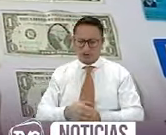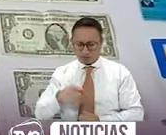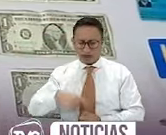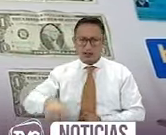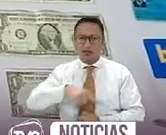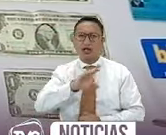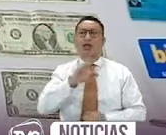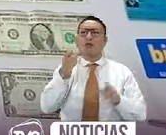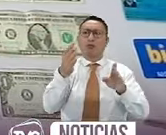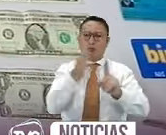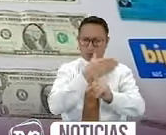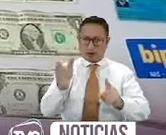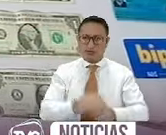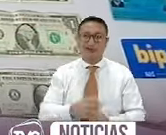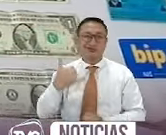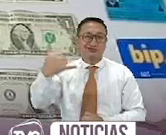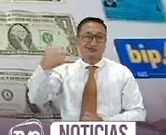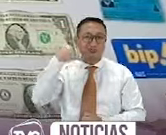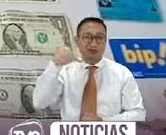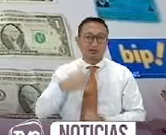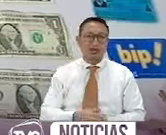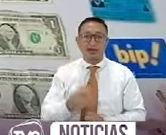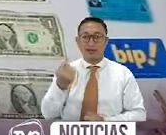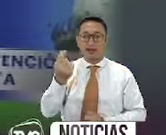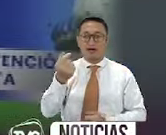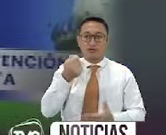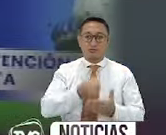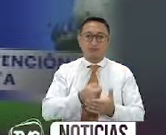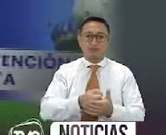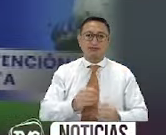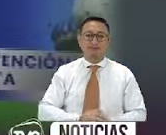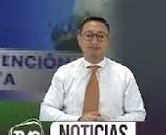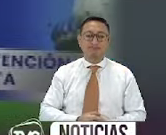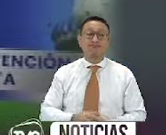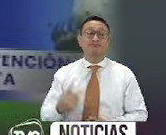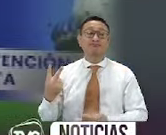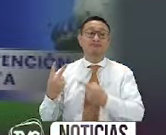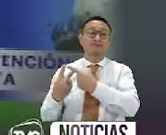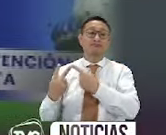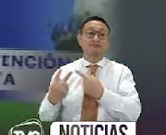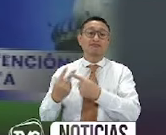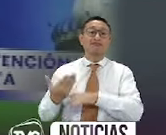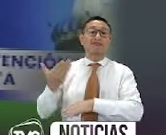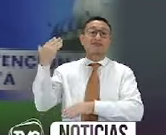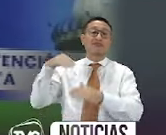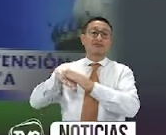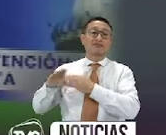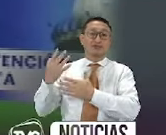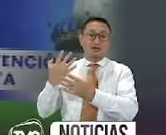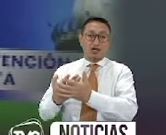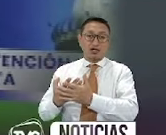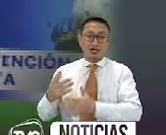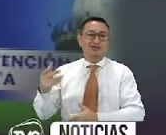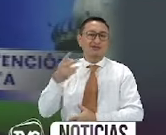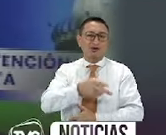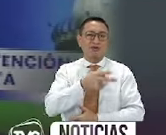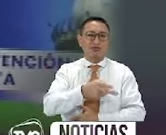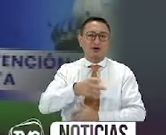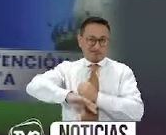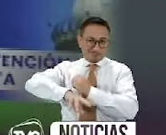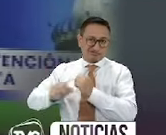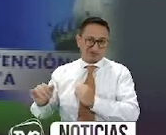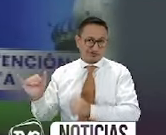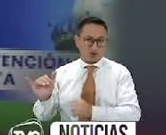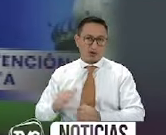víctimas, teléfonos celulares y dinero en efectivo. Dos de los ciudadanos tenían antecedentes con respecto a este mismo tipo de delito